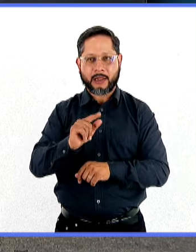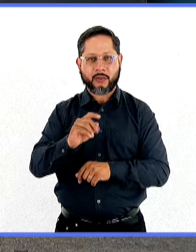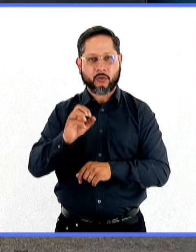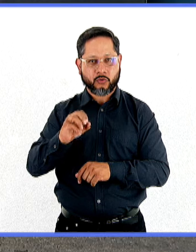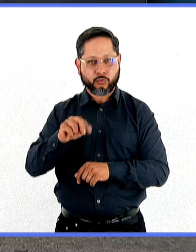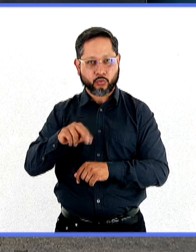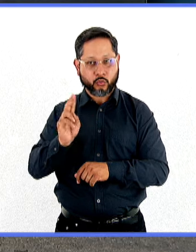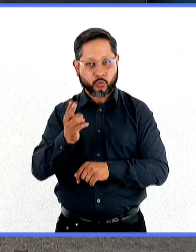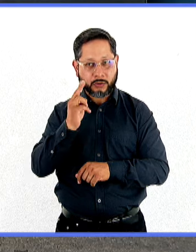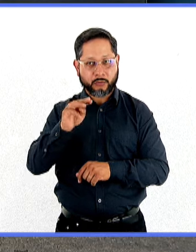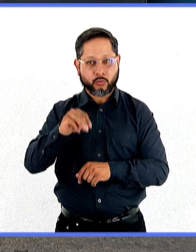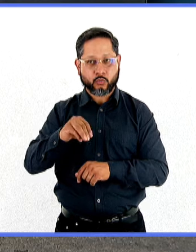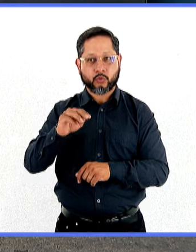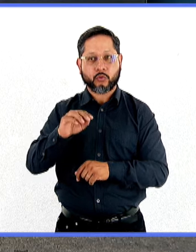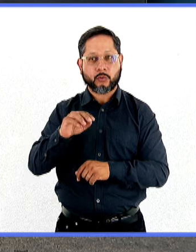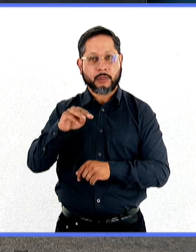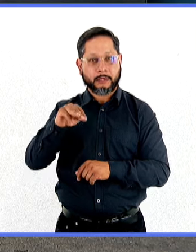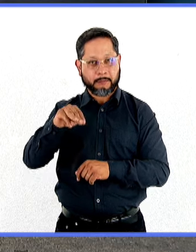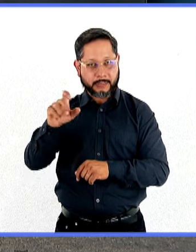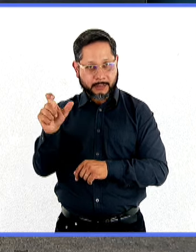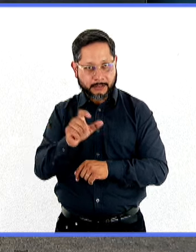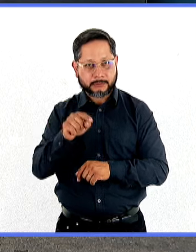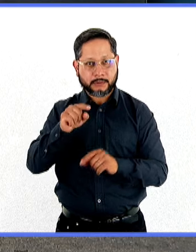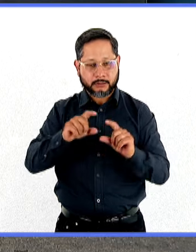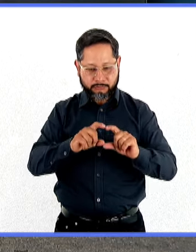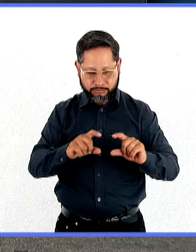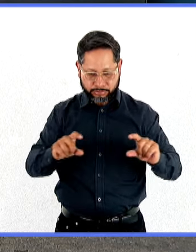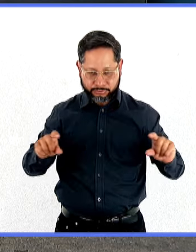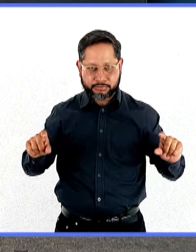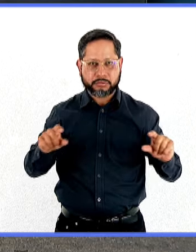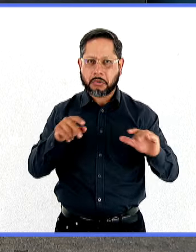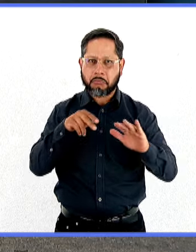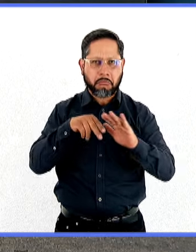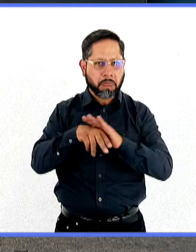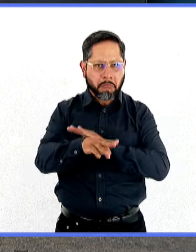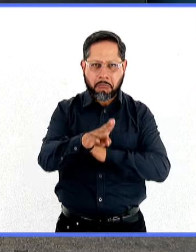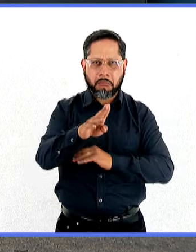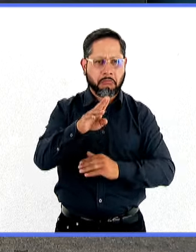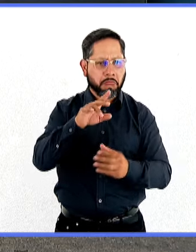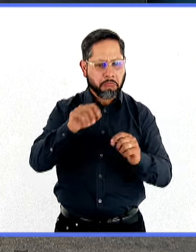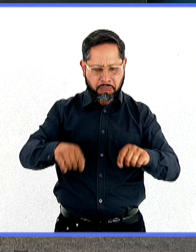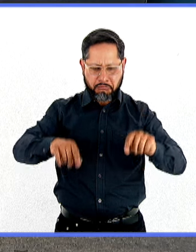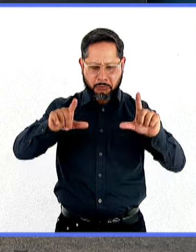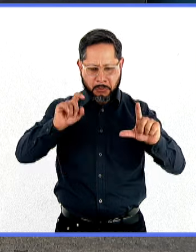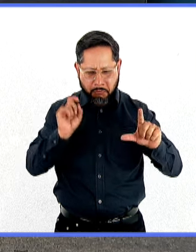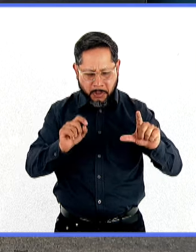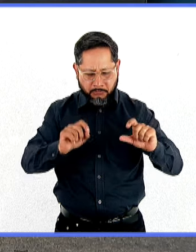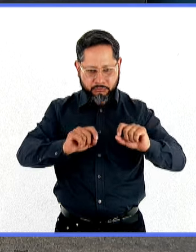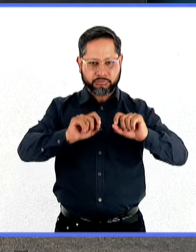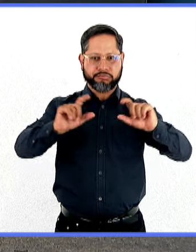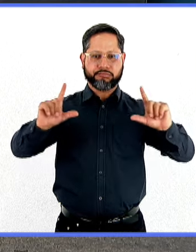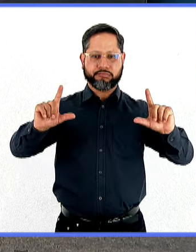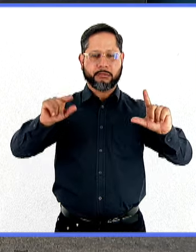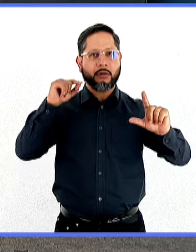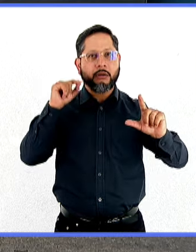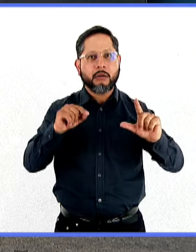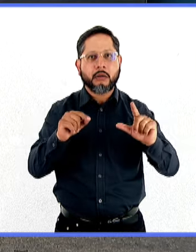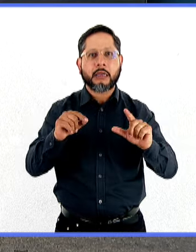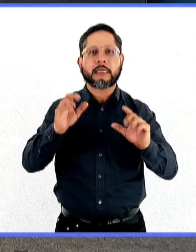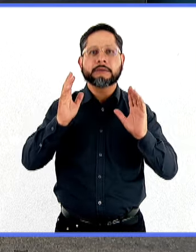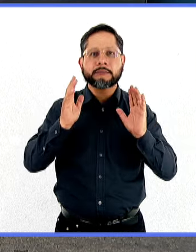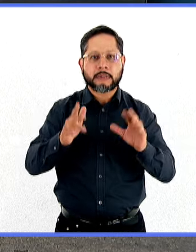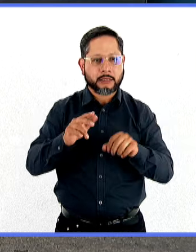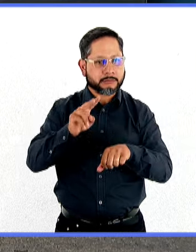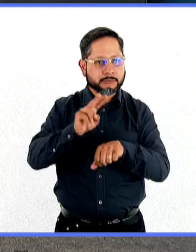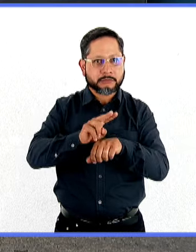not.am MX y ahí en la parte de abajo podemos entrar de forma directa a estos puntos de calor es que es un monitoreo prácticamente en